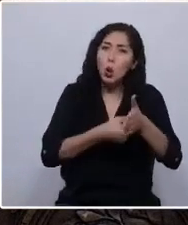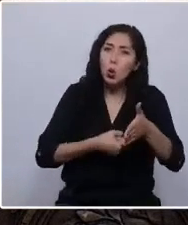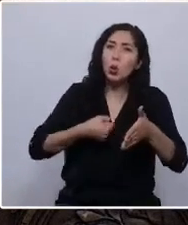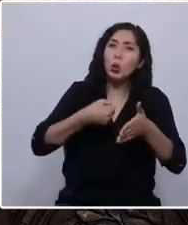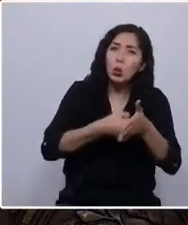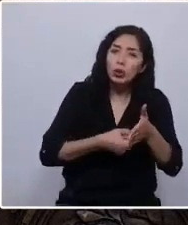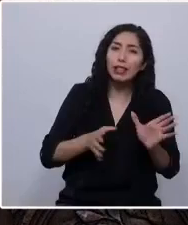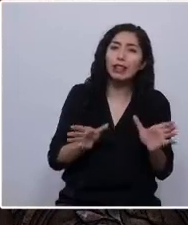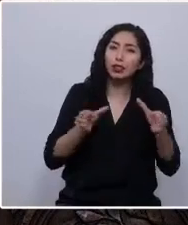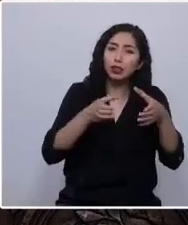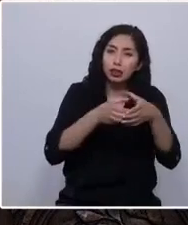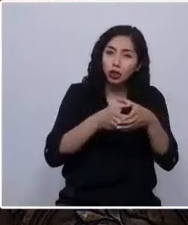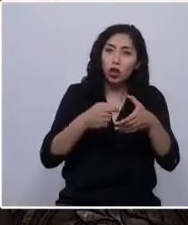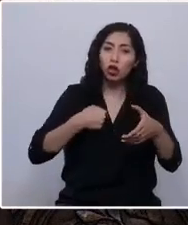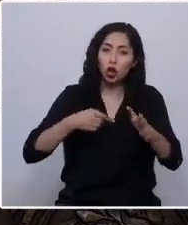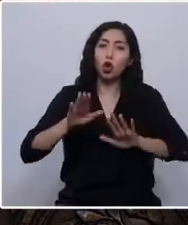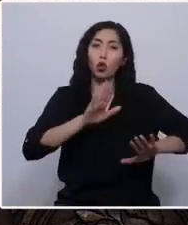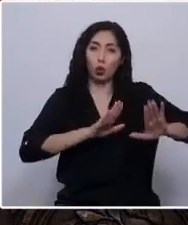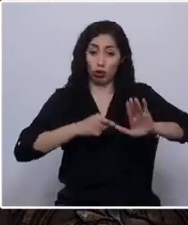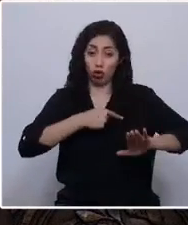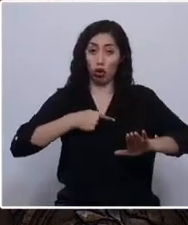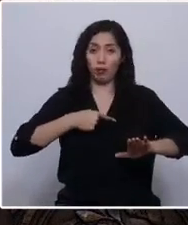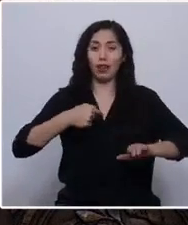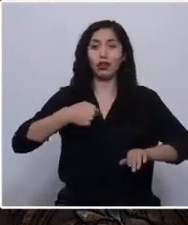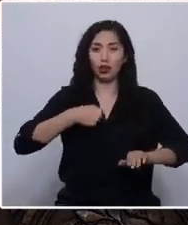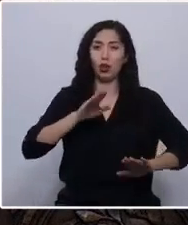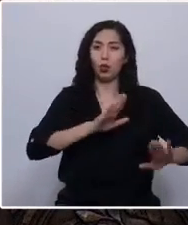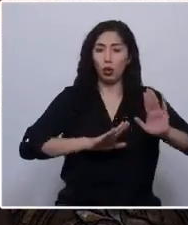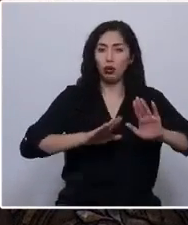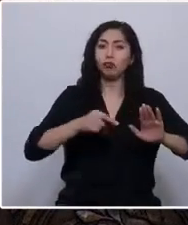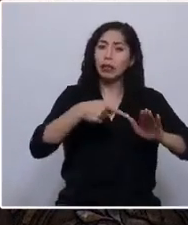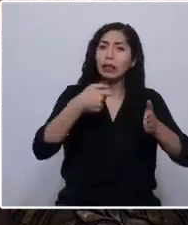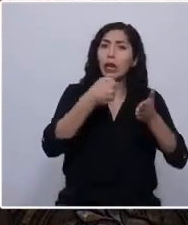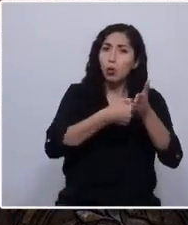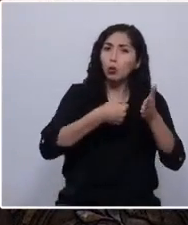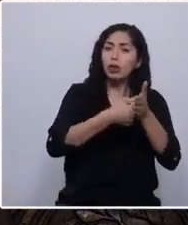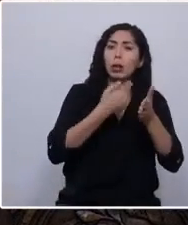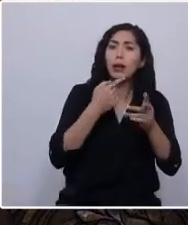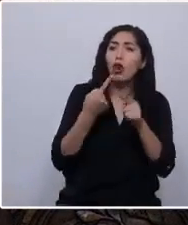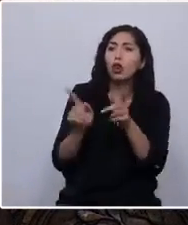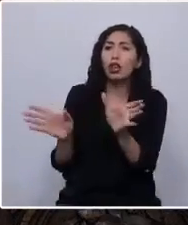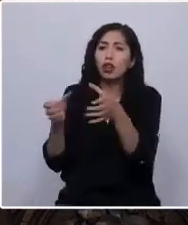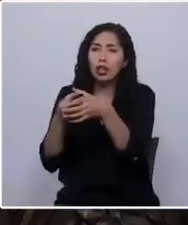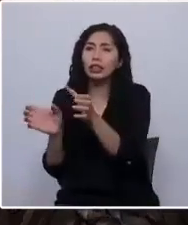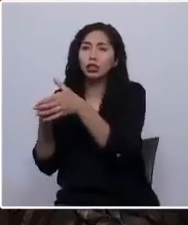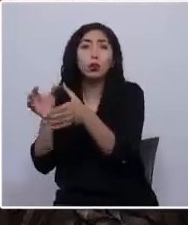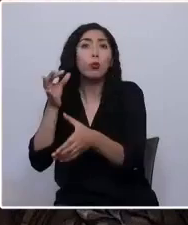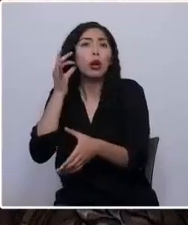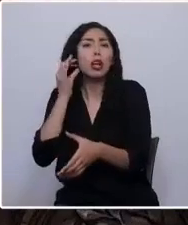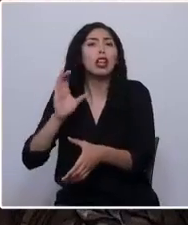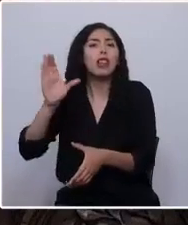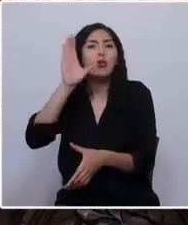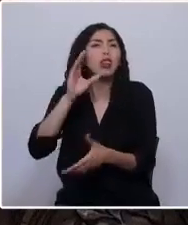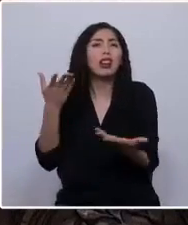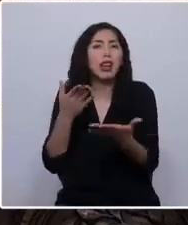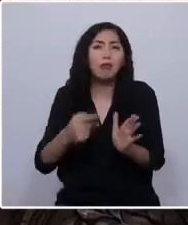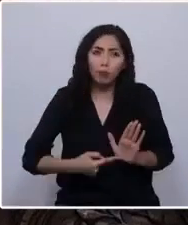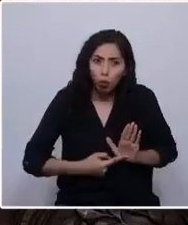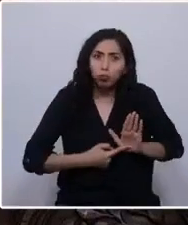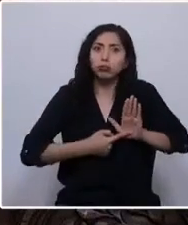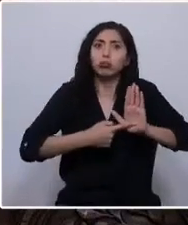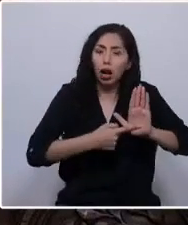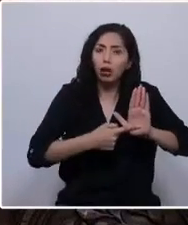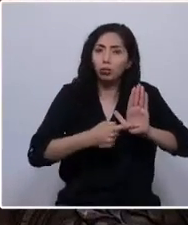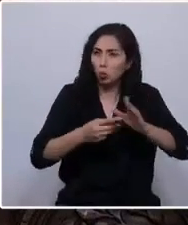Yo Cuido, lucha que también han llevado otras organizaciones de mujeres que buscan visibilizar nuestro rol con grandes